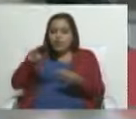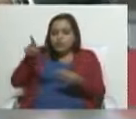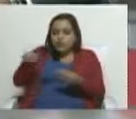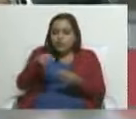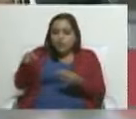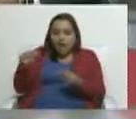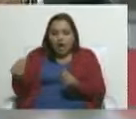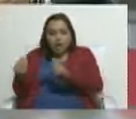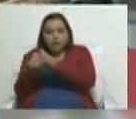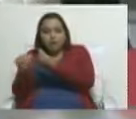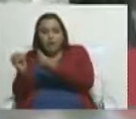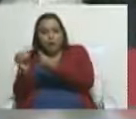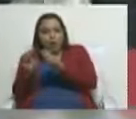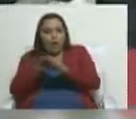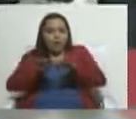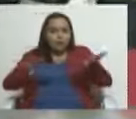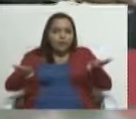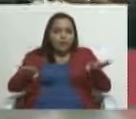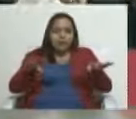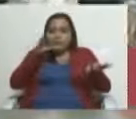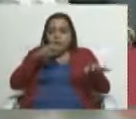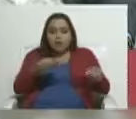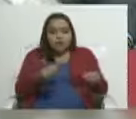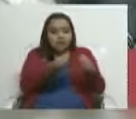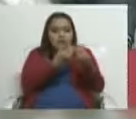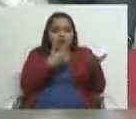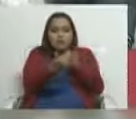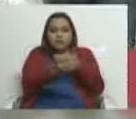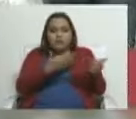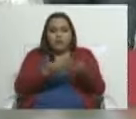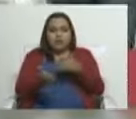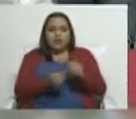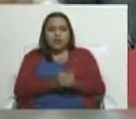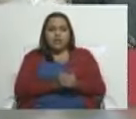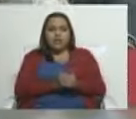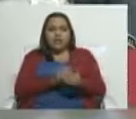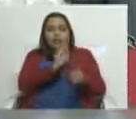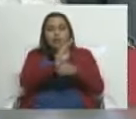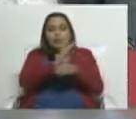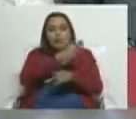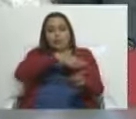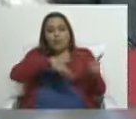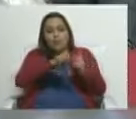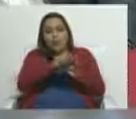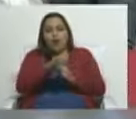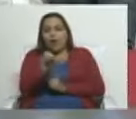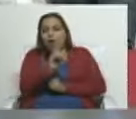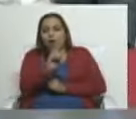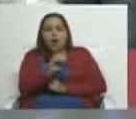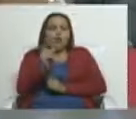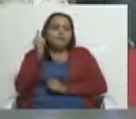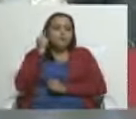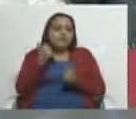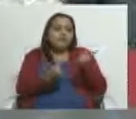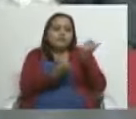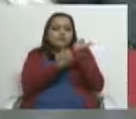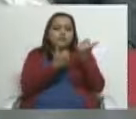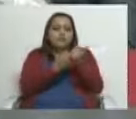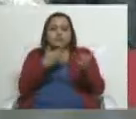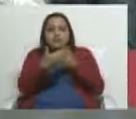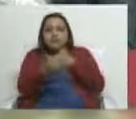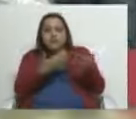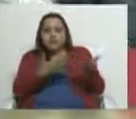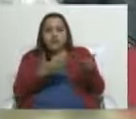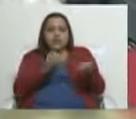estás contra mí, y si no estás conmigo, no importa que seas ecologista, no importa que seas feminista, no importa que